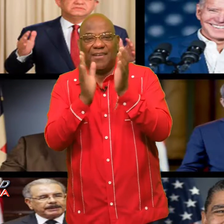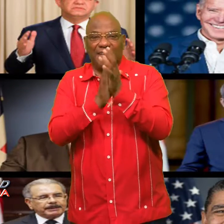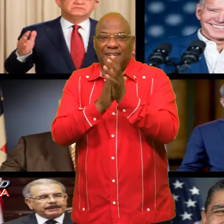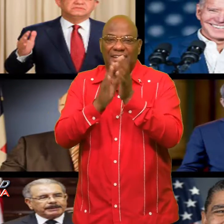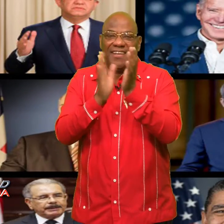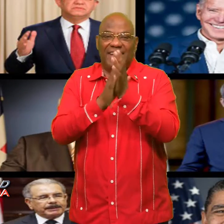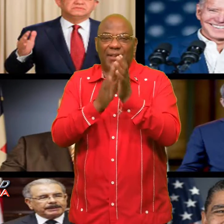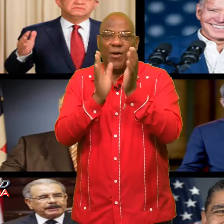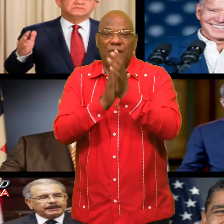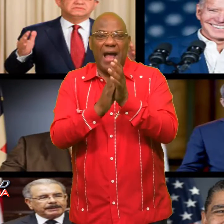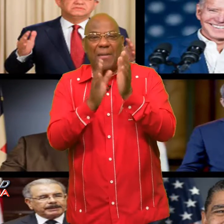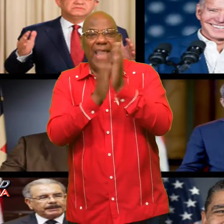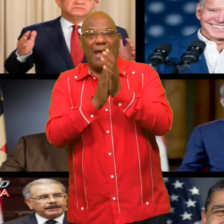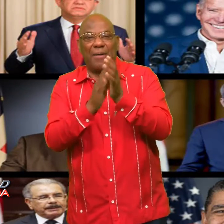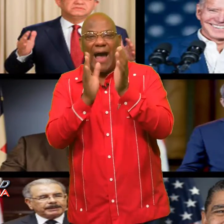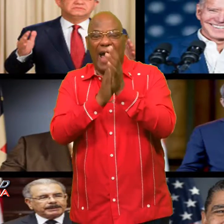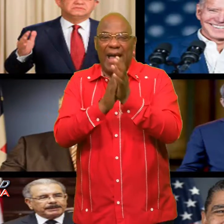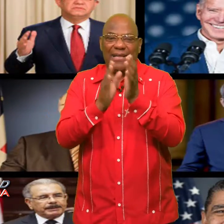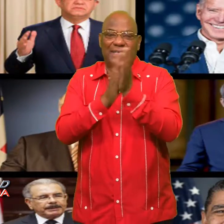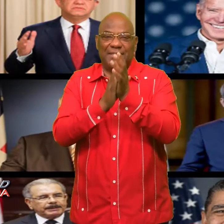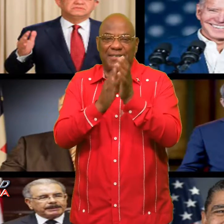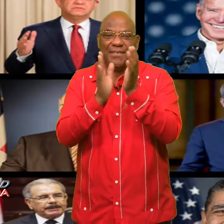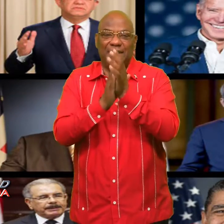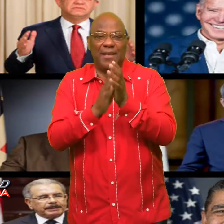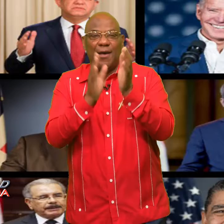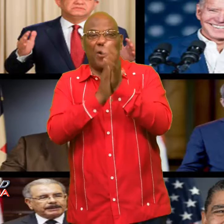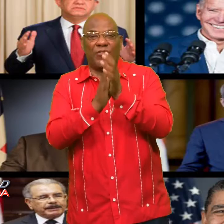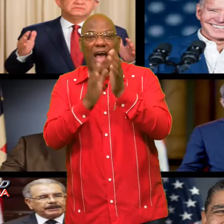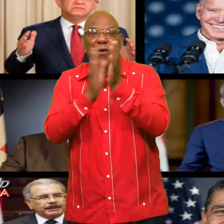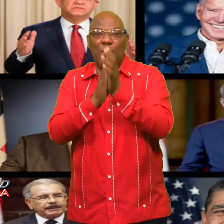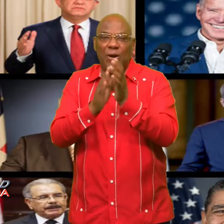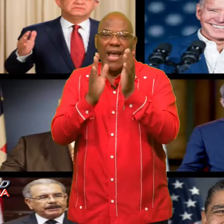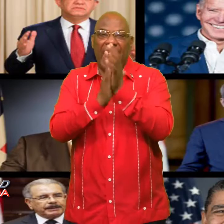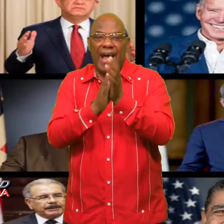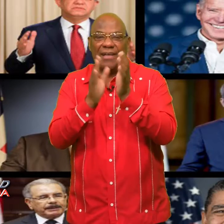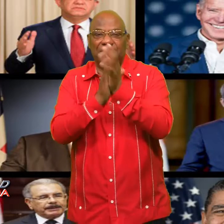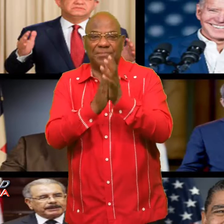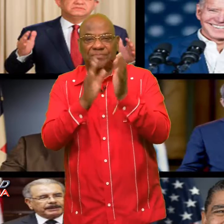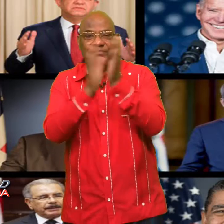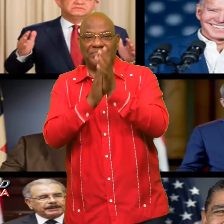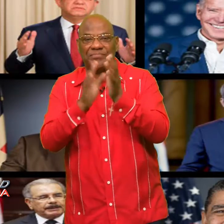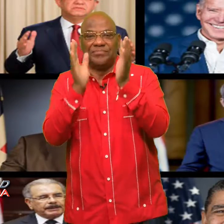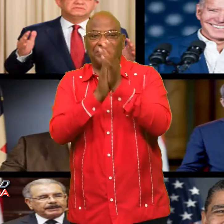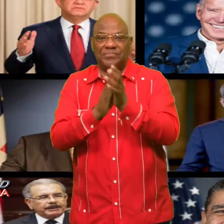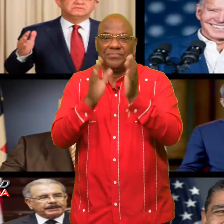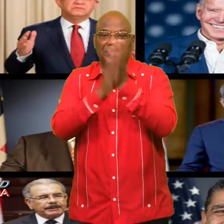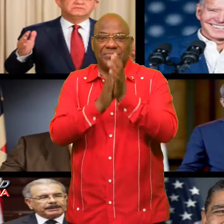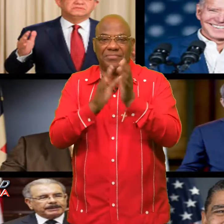¡Doña Melba! ¡Rosa Julia!